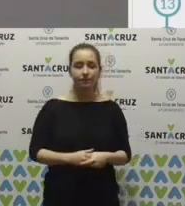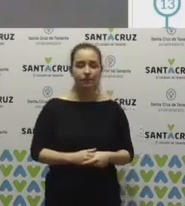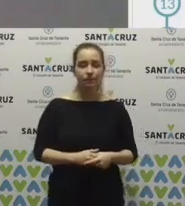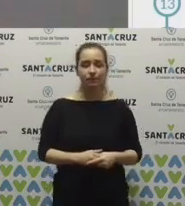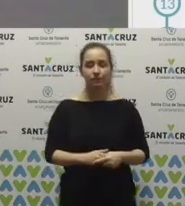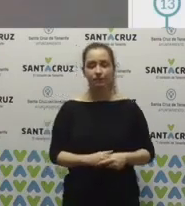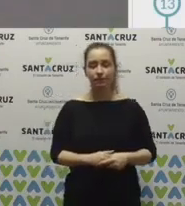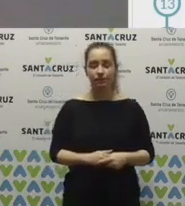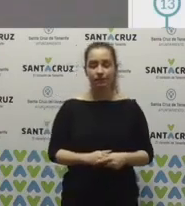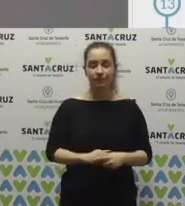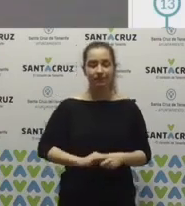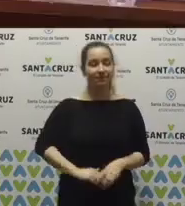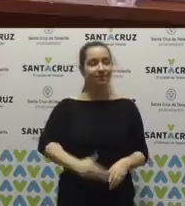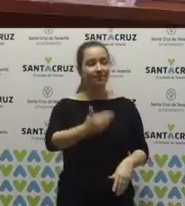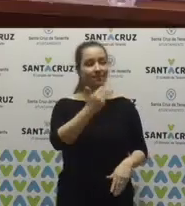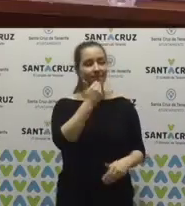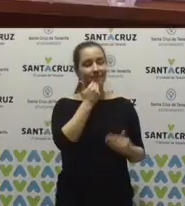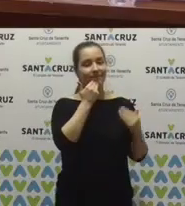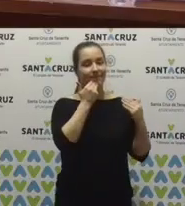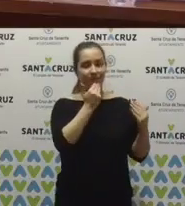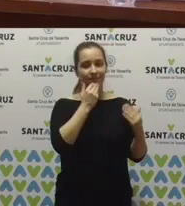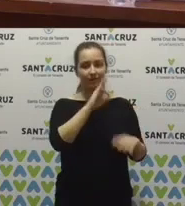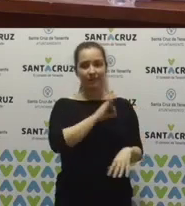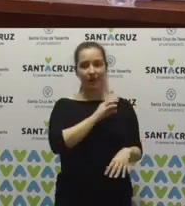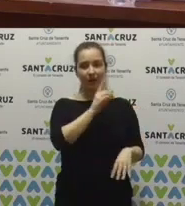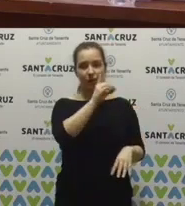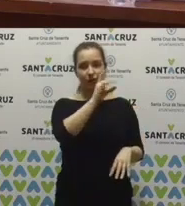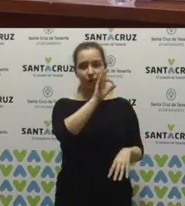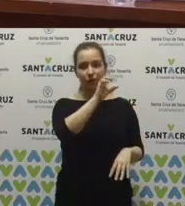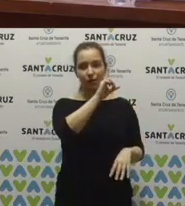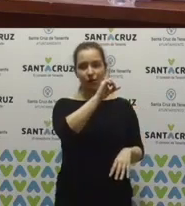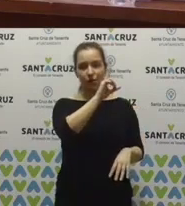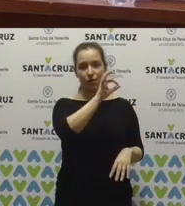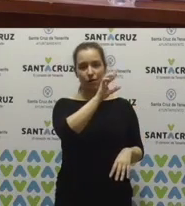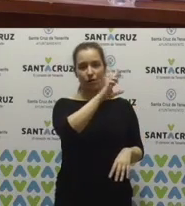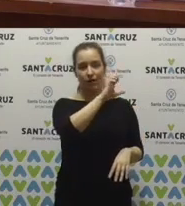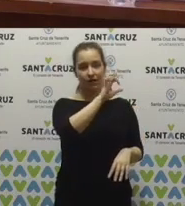gracias doña dolores doña elena